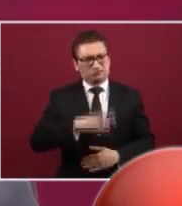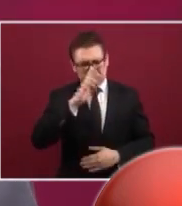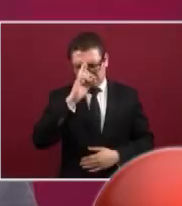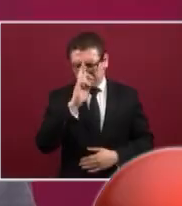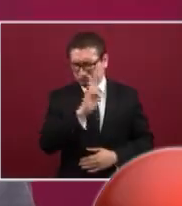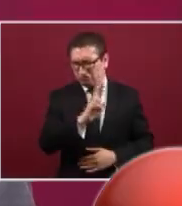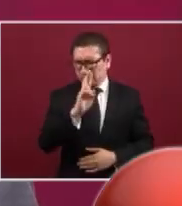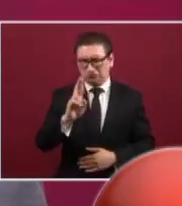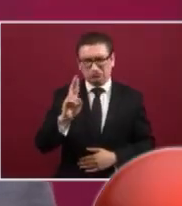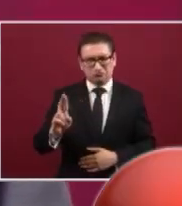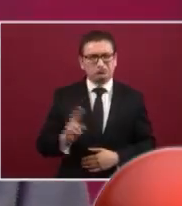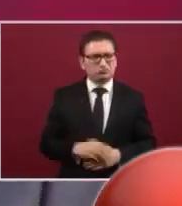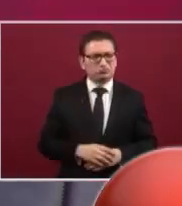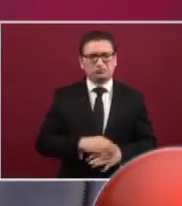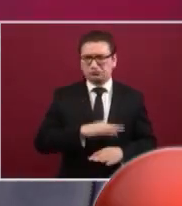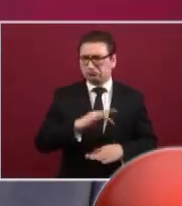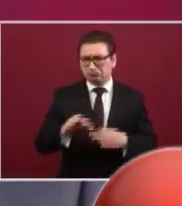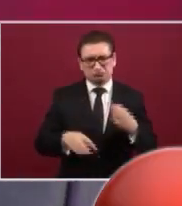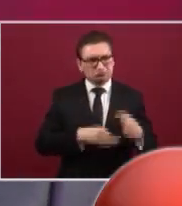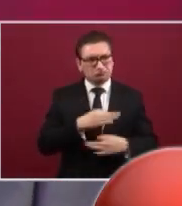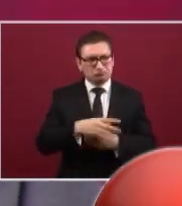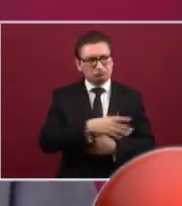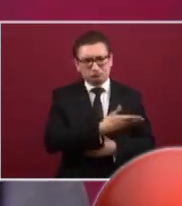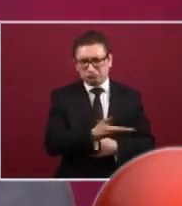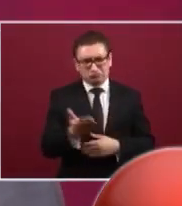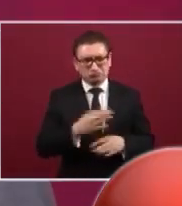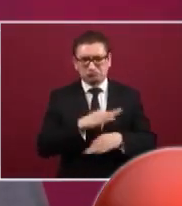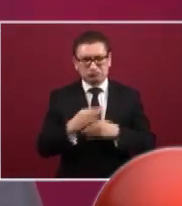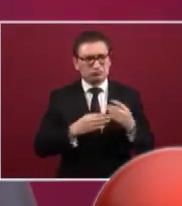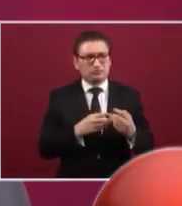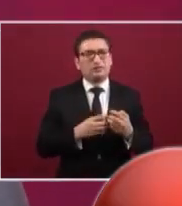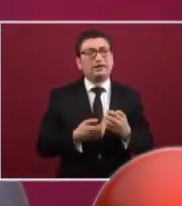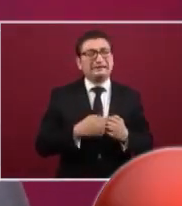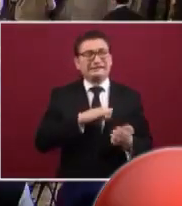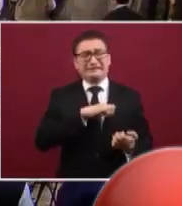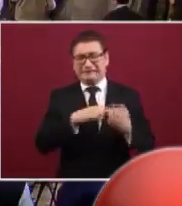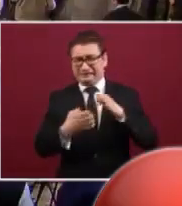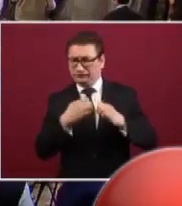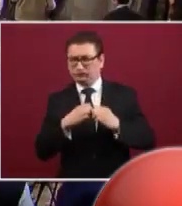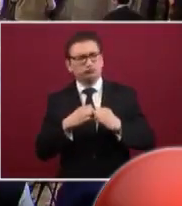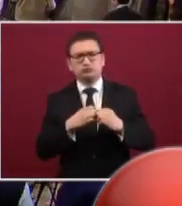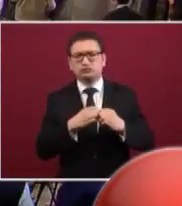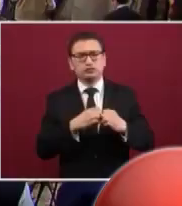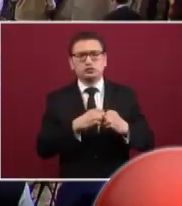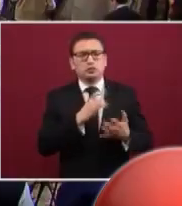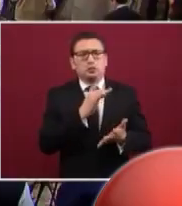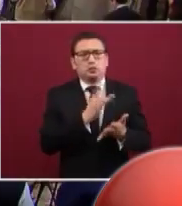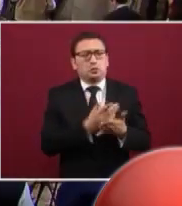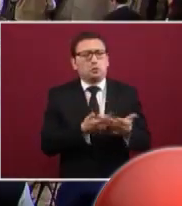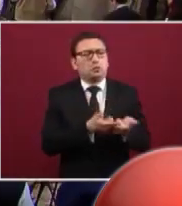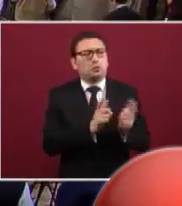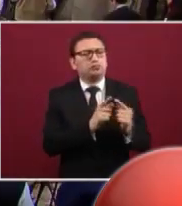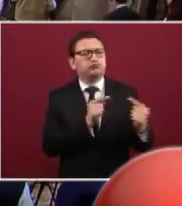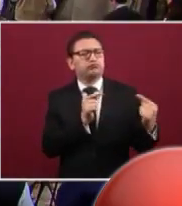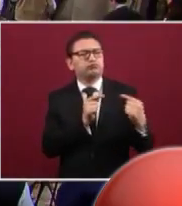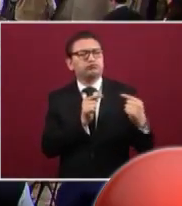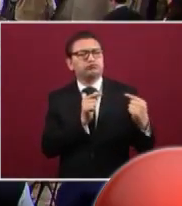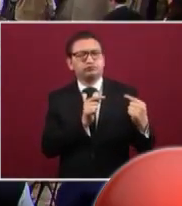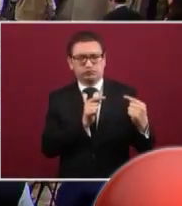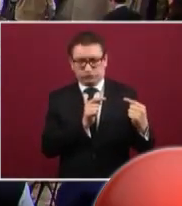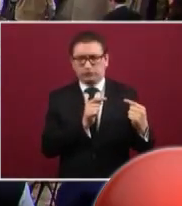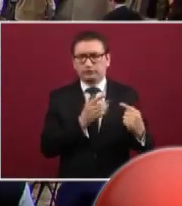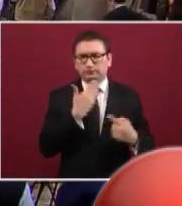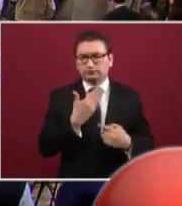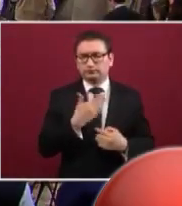respetando a los adversarios, que no los consideramos enemigos, son adversarios. Pero sí